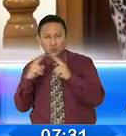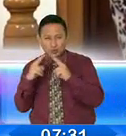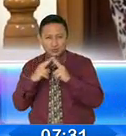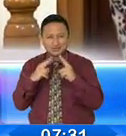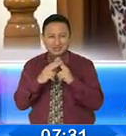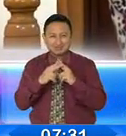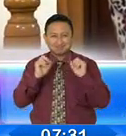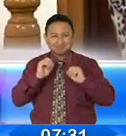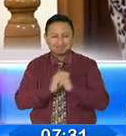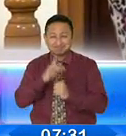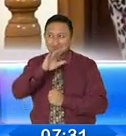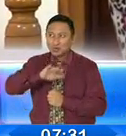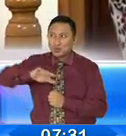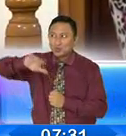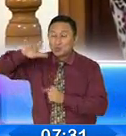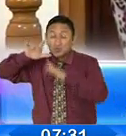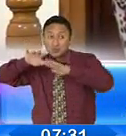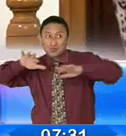sus paisajes.